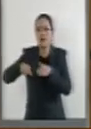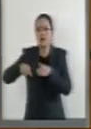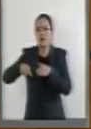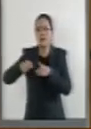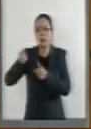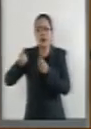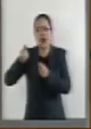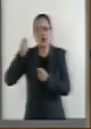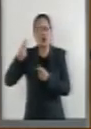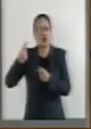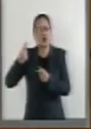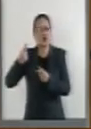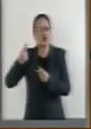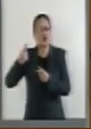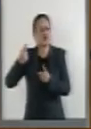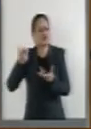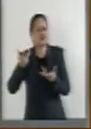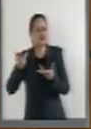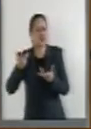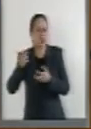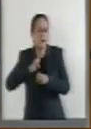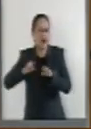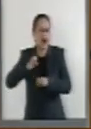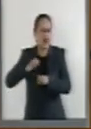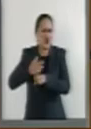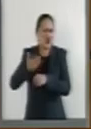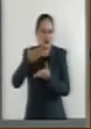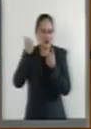alguno de ellos, algún funcionario de una embajada,